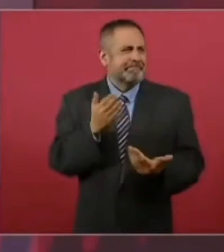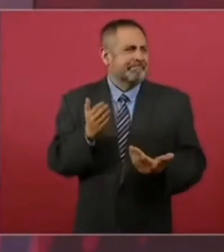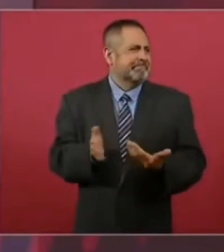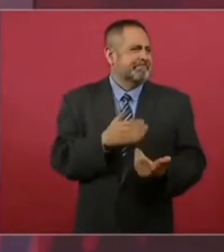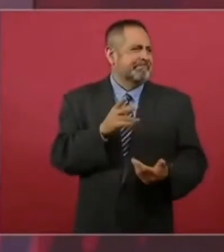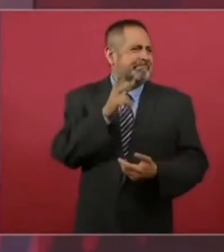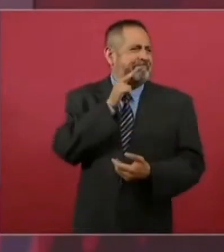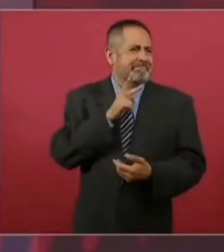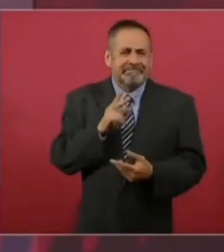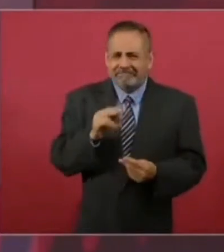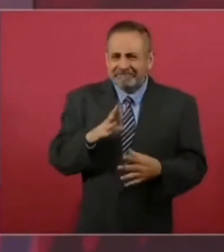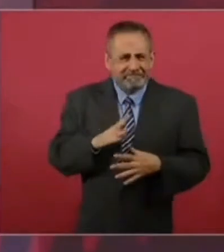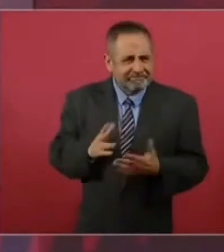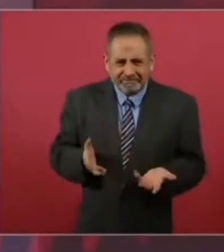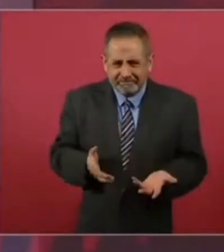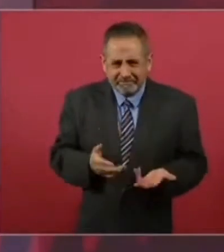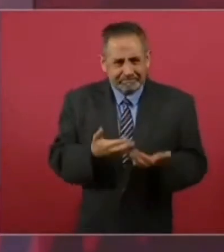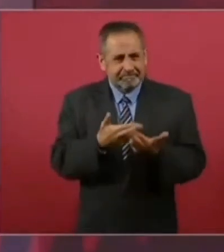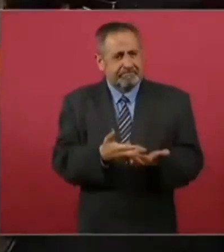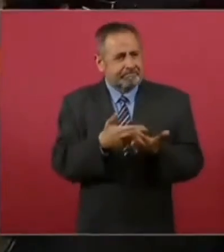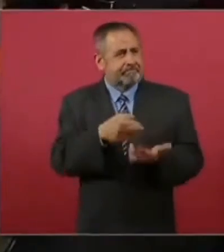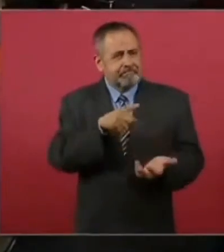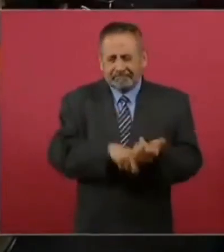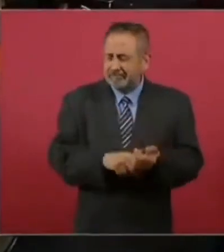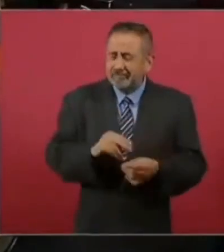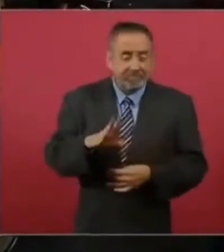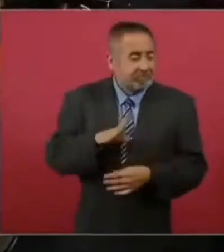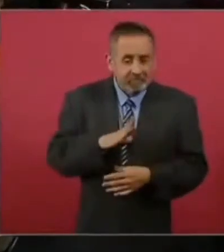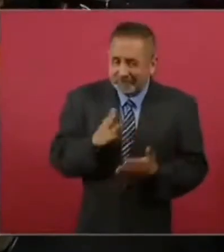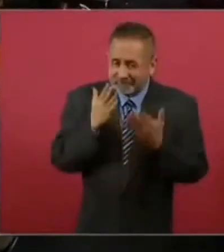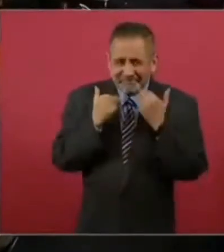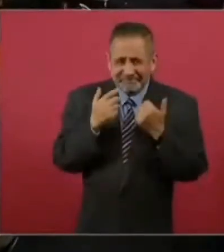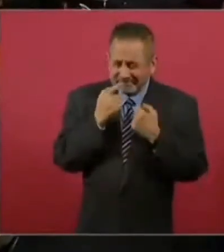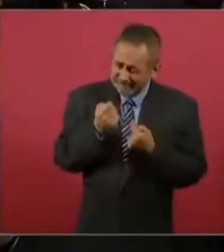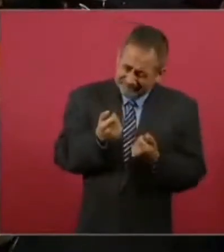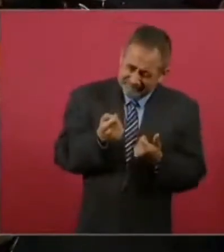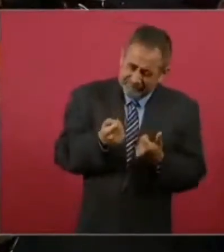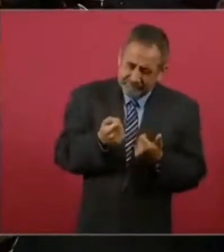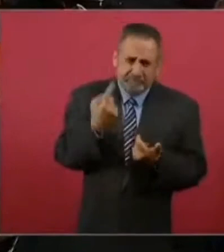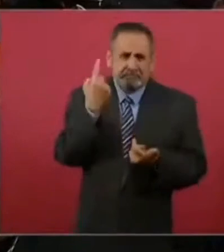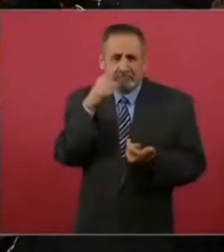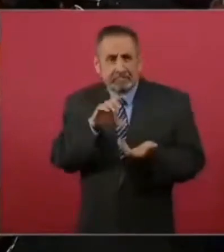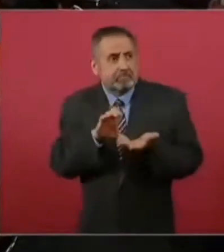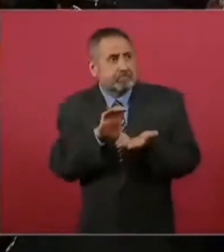petróleo o las reservas petroleras. ¿Por qué